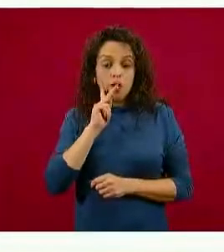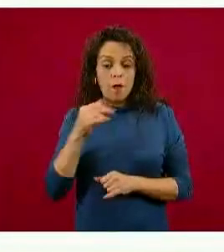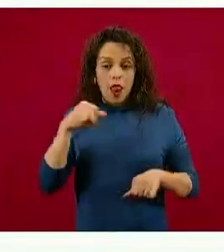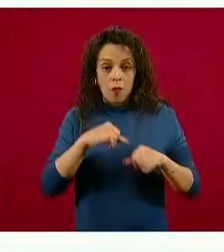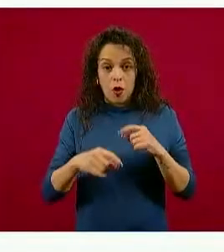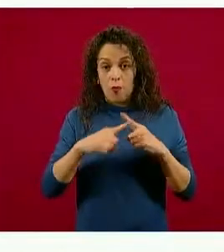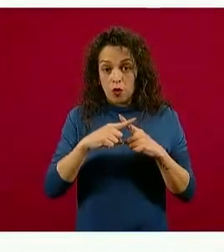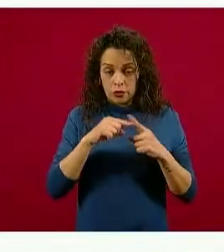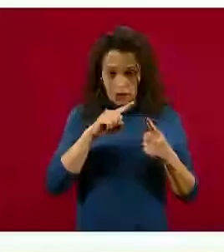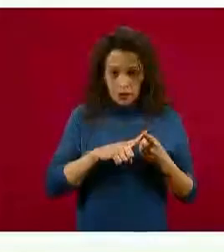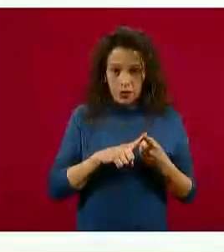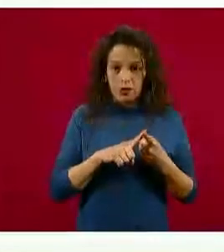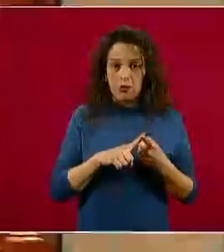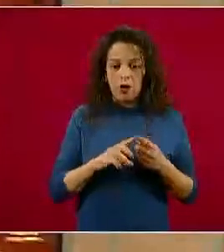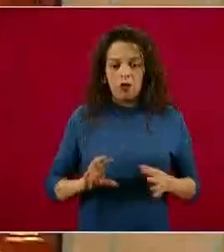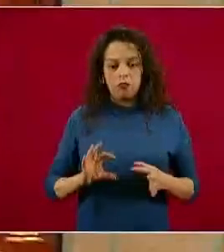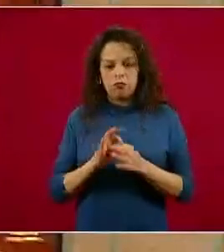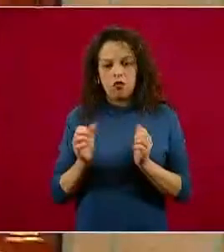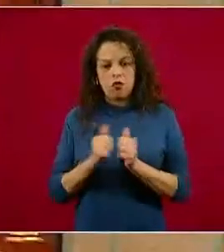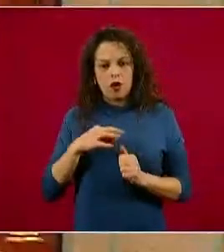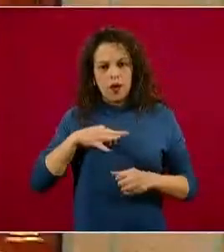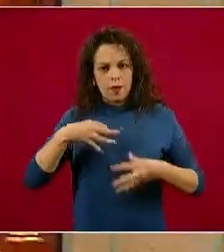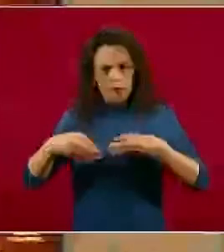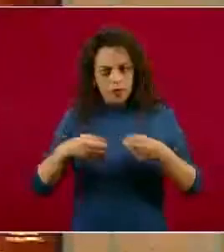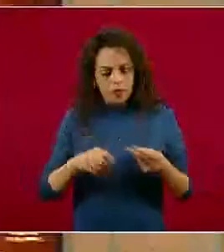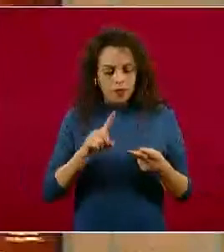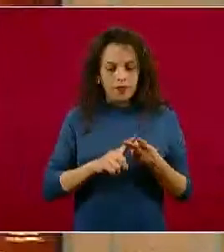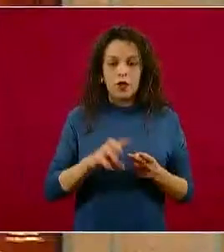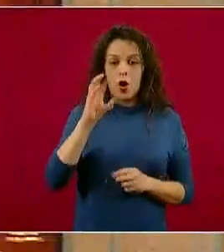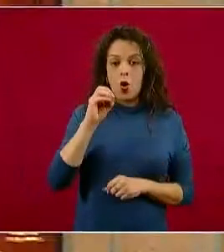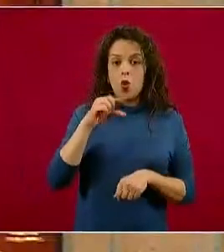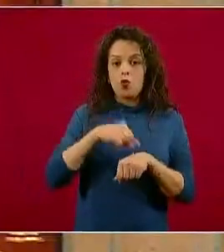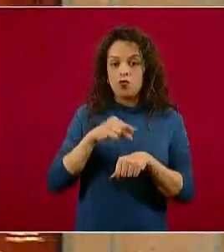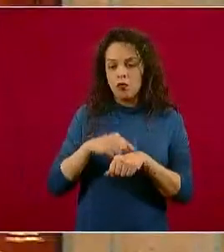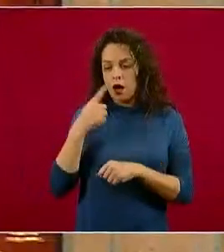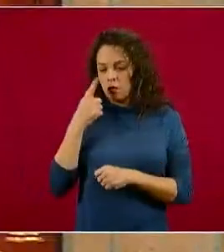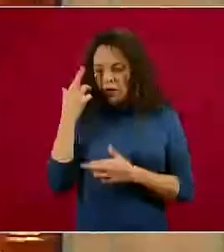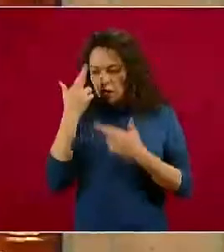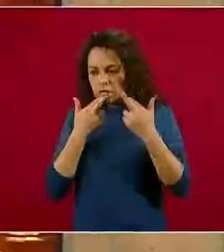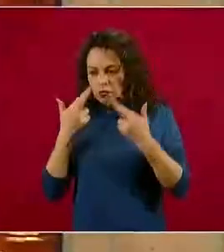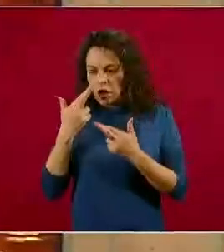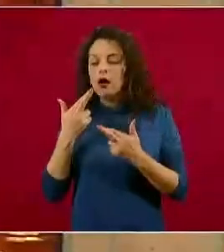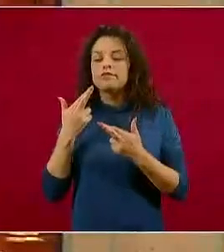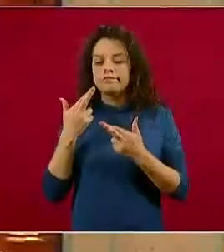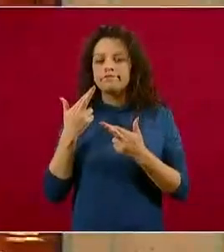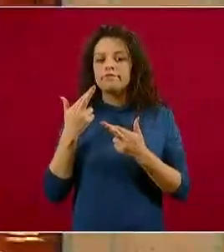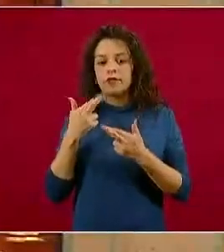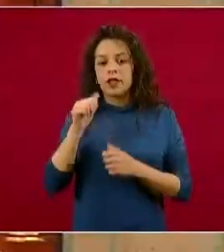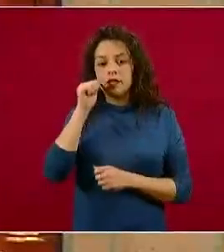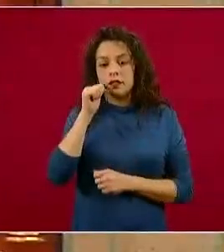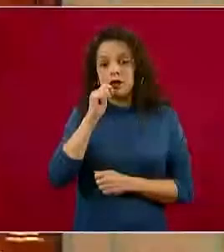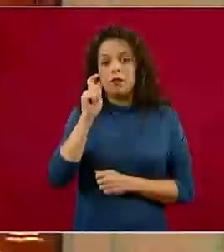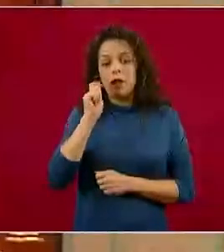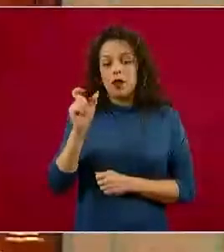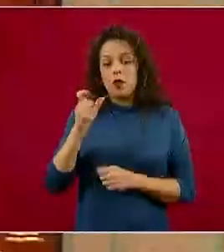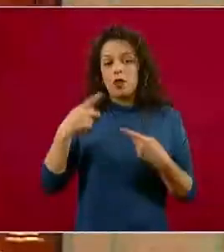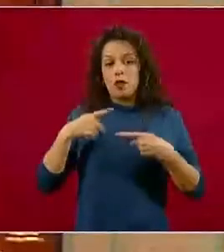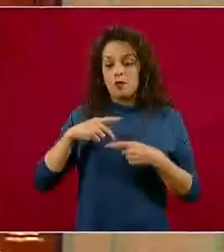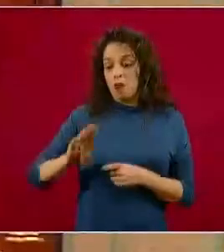una asociación epidemiológica o una dictaminación clínico-epidemiológica que normalmente sucede posterior al que la